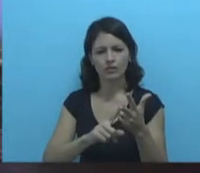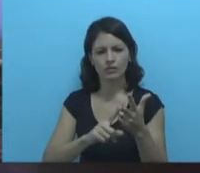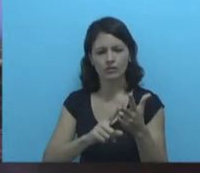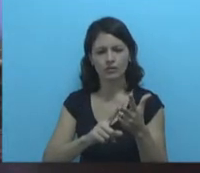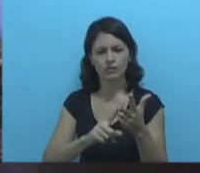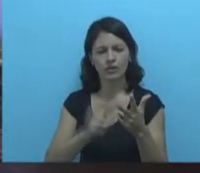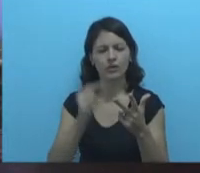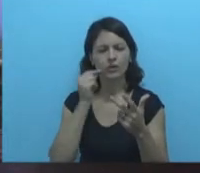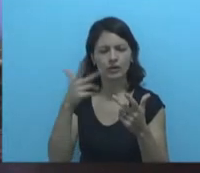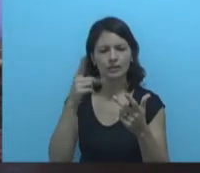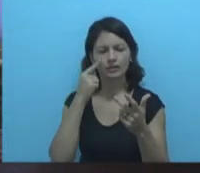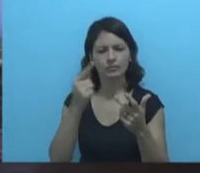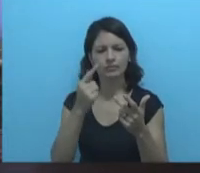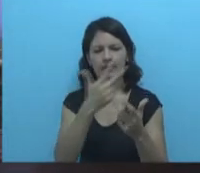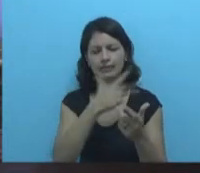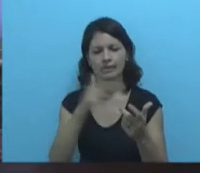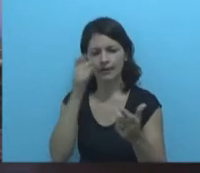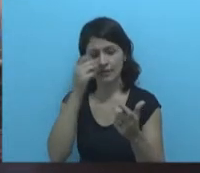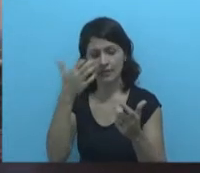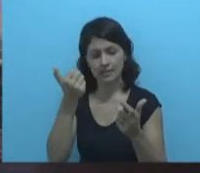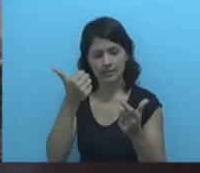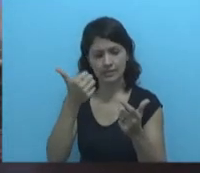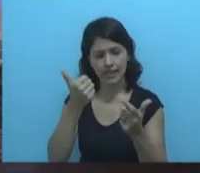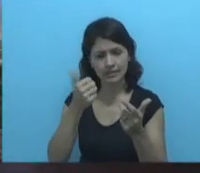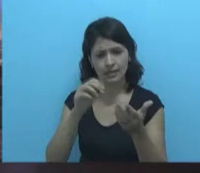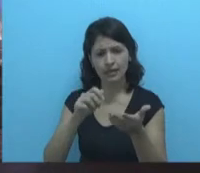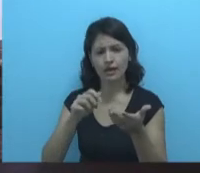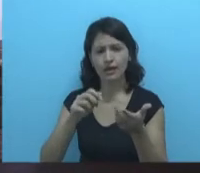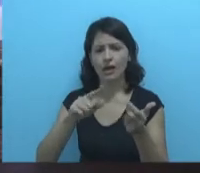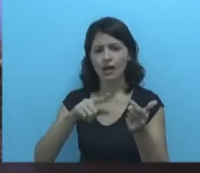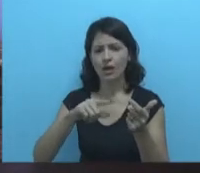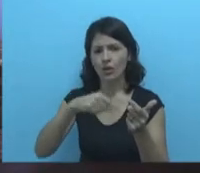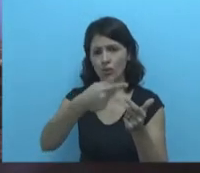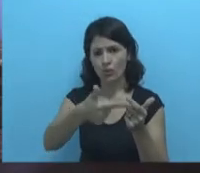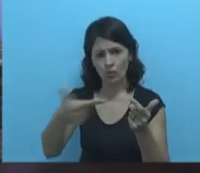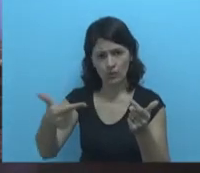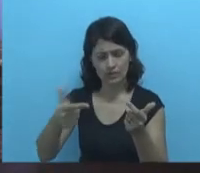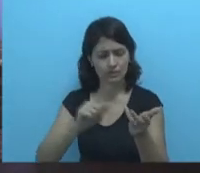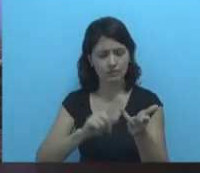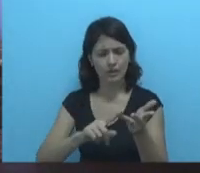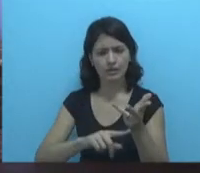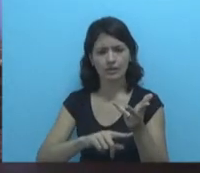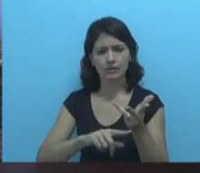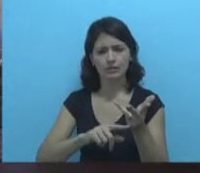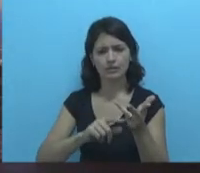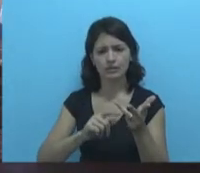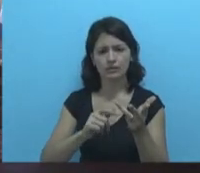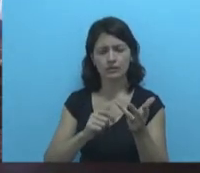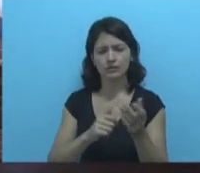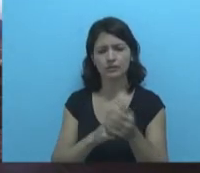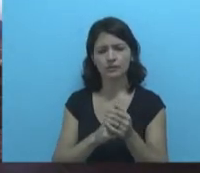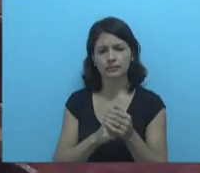Expediente 43326, diputada Florito, preferencia para una sesión.